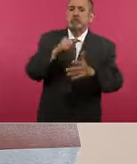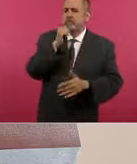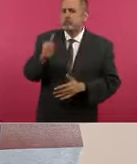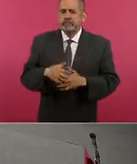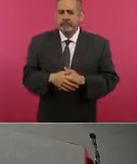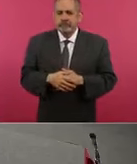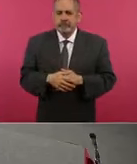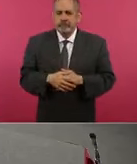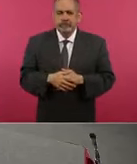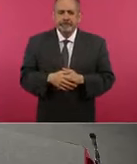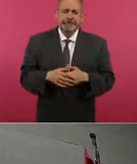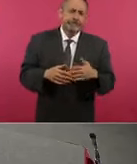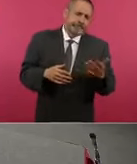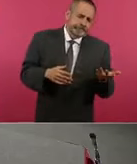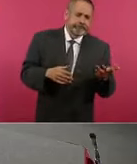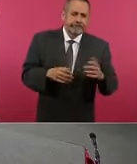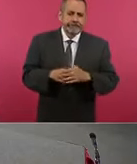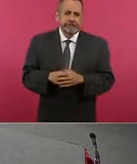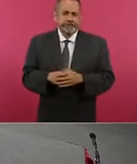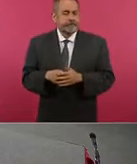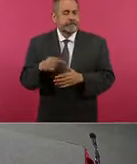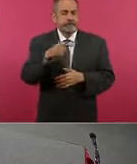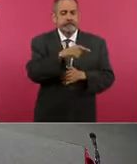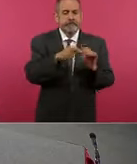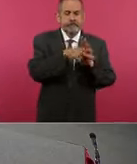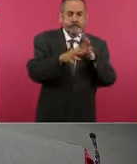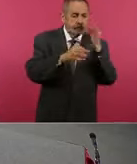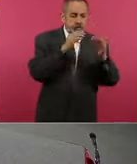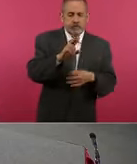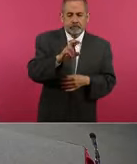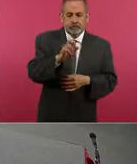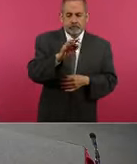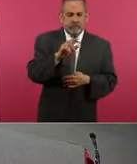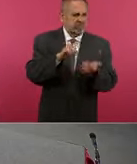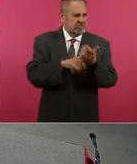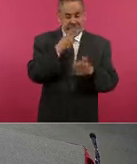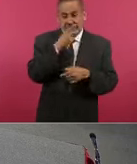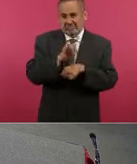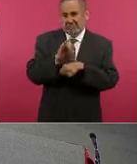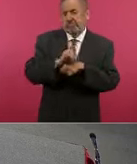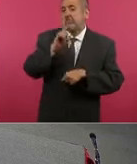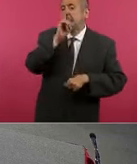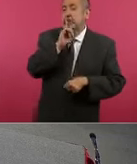Bueno, sí se habla, ¿no?, de lo del Reforma, de que un militar, ¿no?